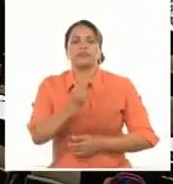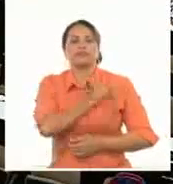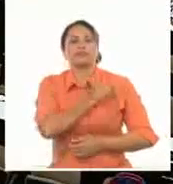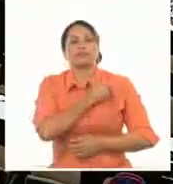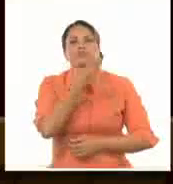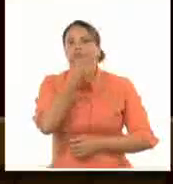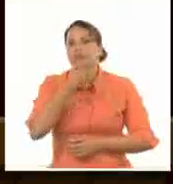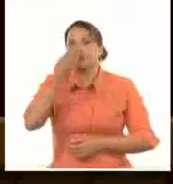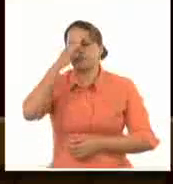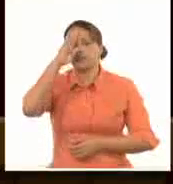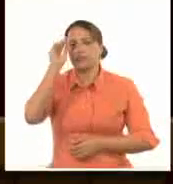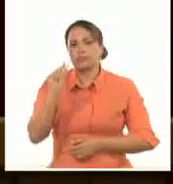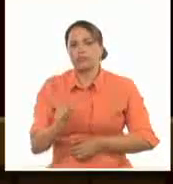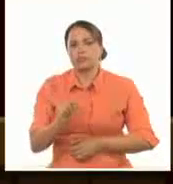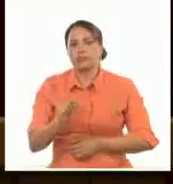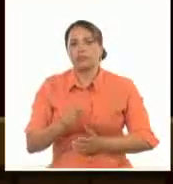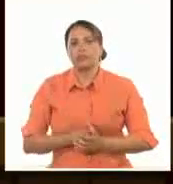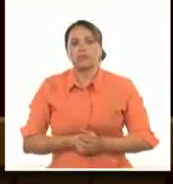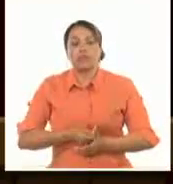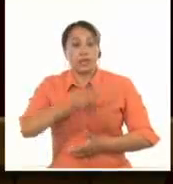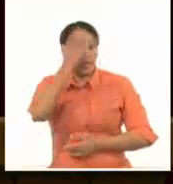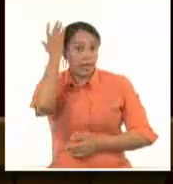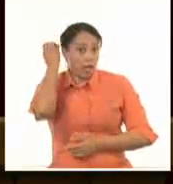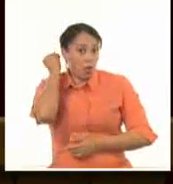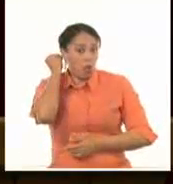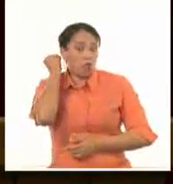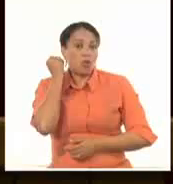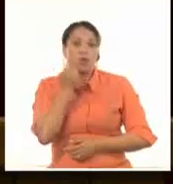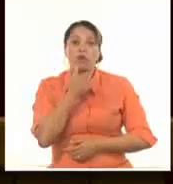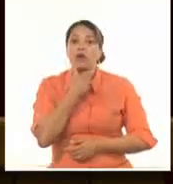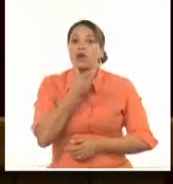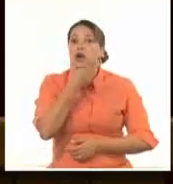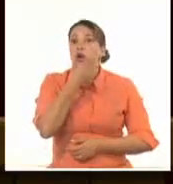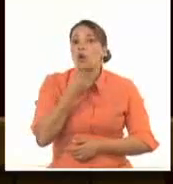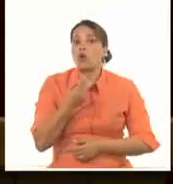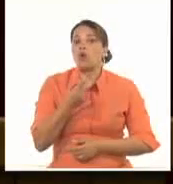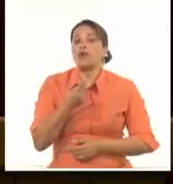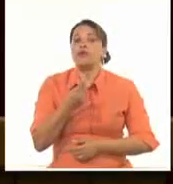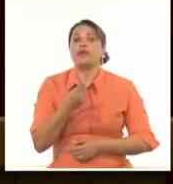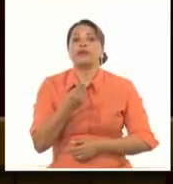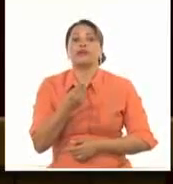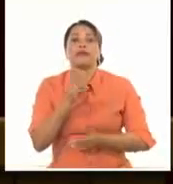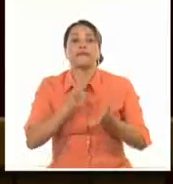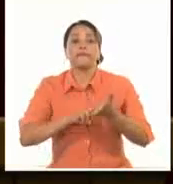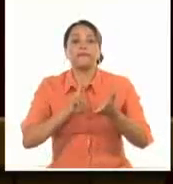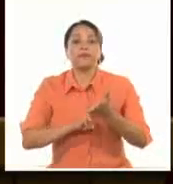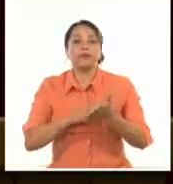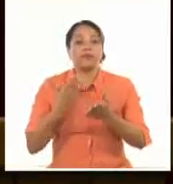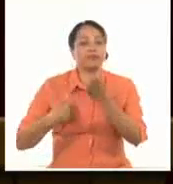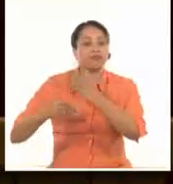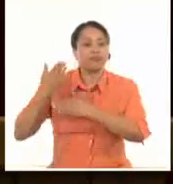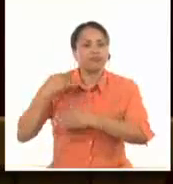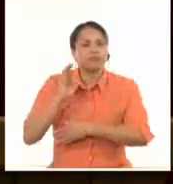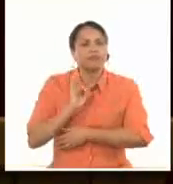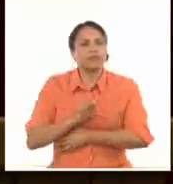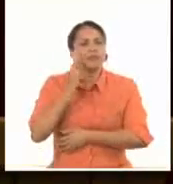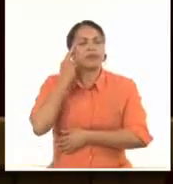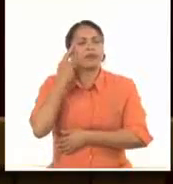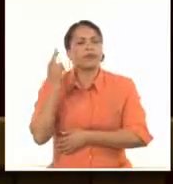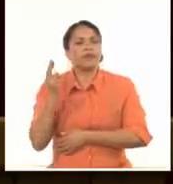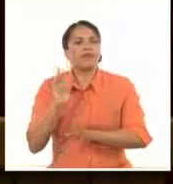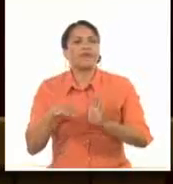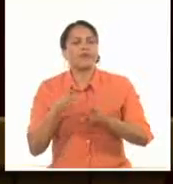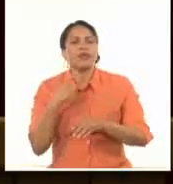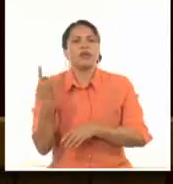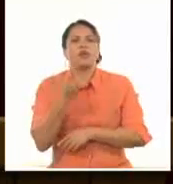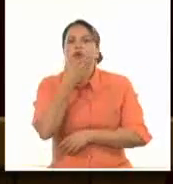cubanos, Raúl, uno de los más jóvenes miembros de la generación del centenario, ha recordado muchas veces que los jóvenes